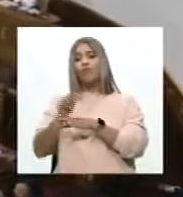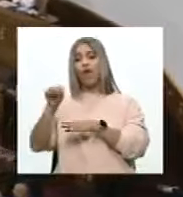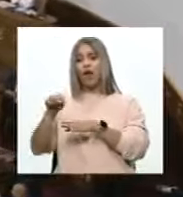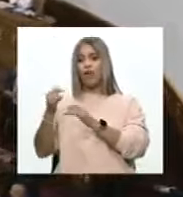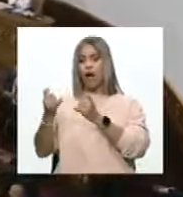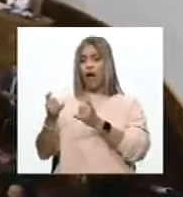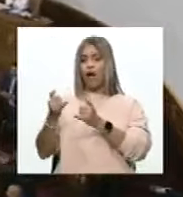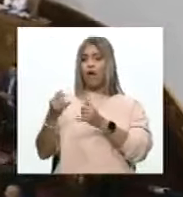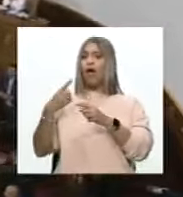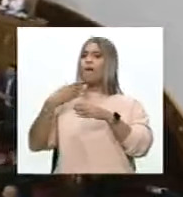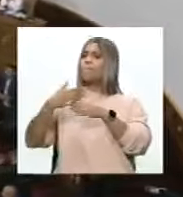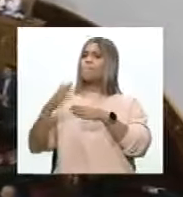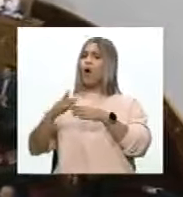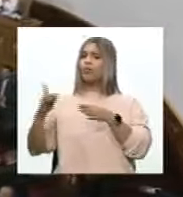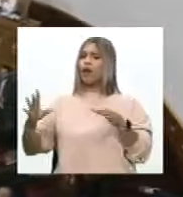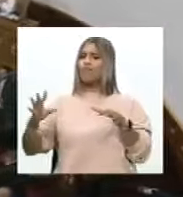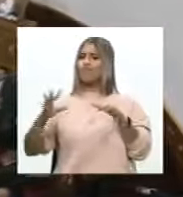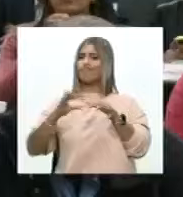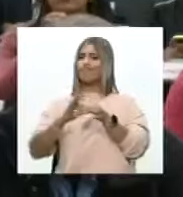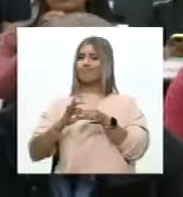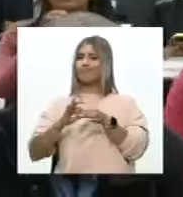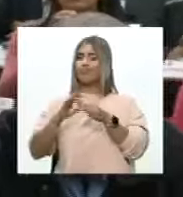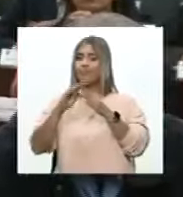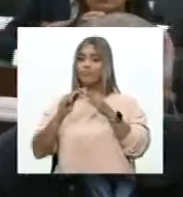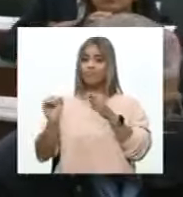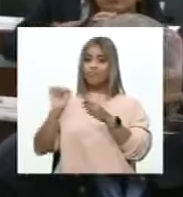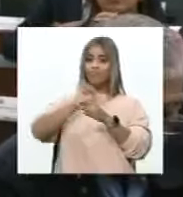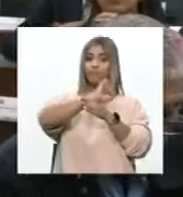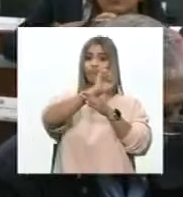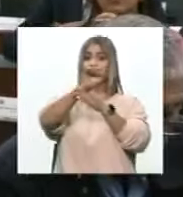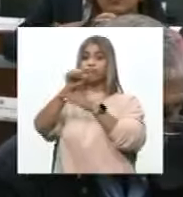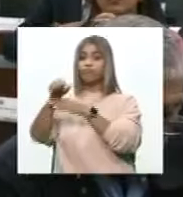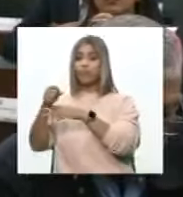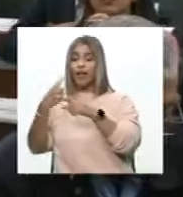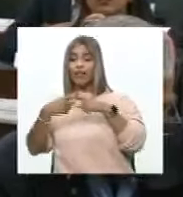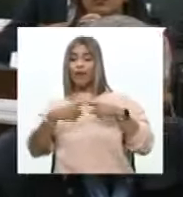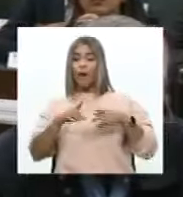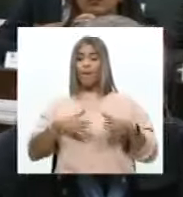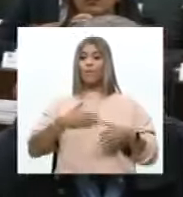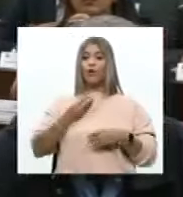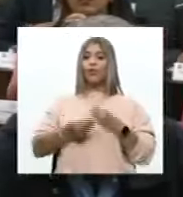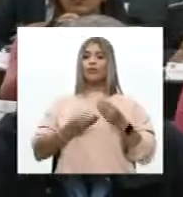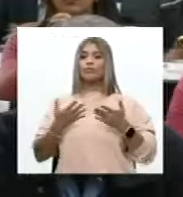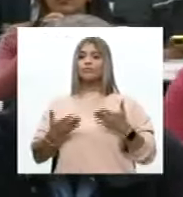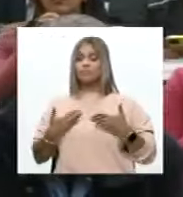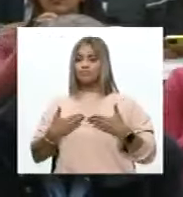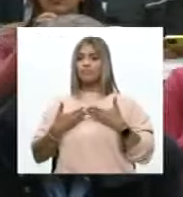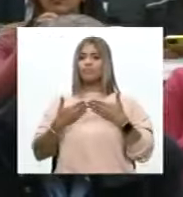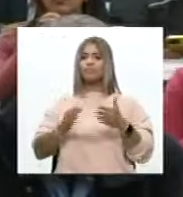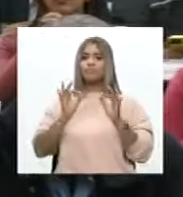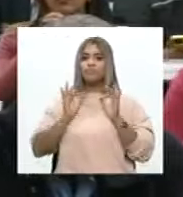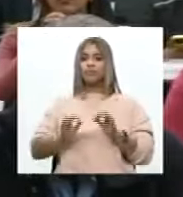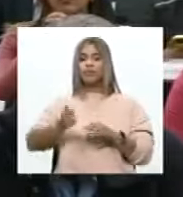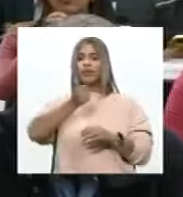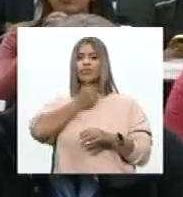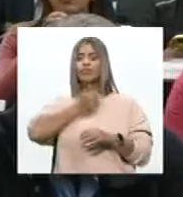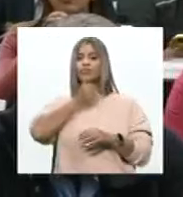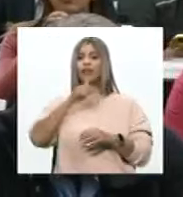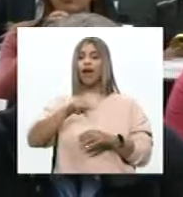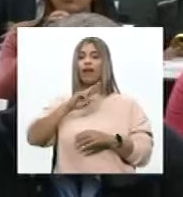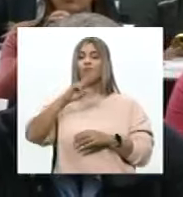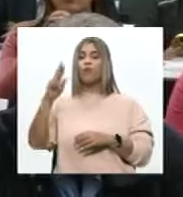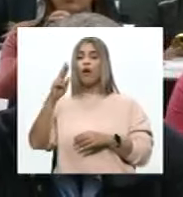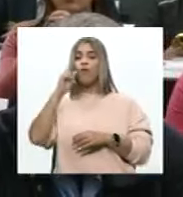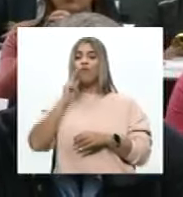unidad suprema por encima de las diferencias para poder garantizar la resistencia que la